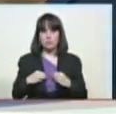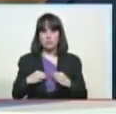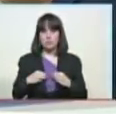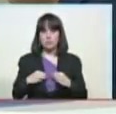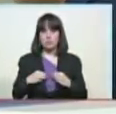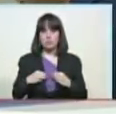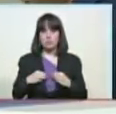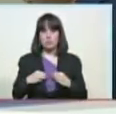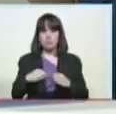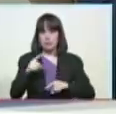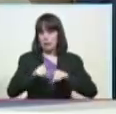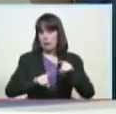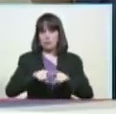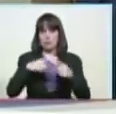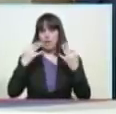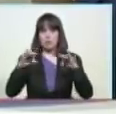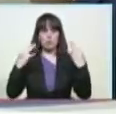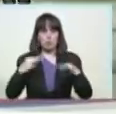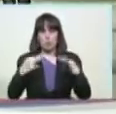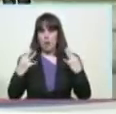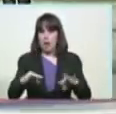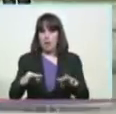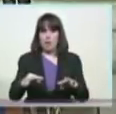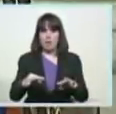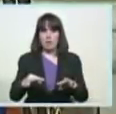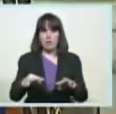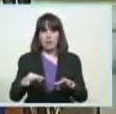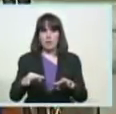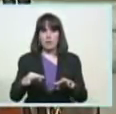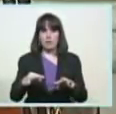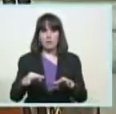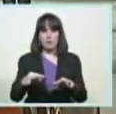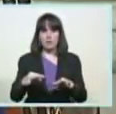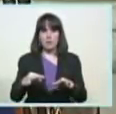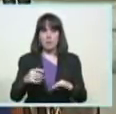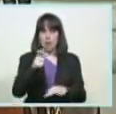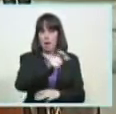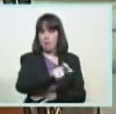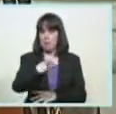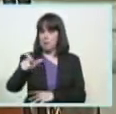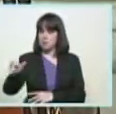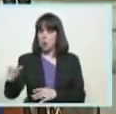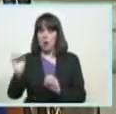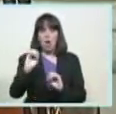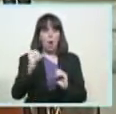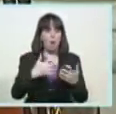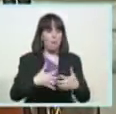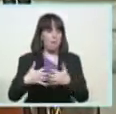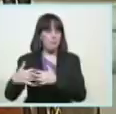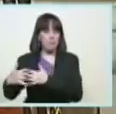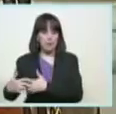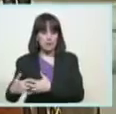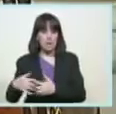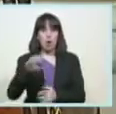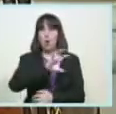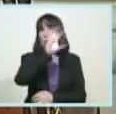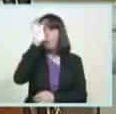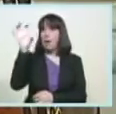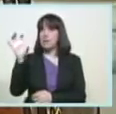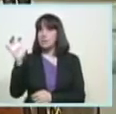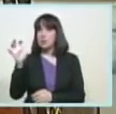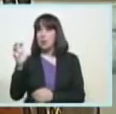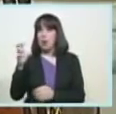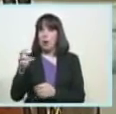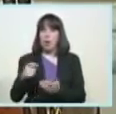natural aceptar para para personas para empresas y más para países el